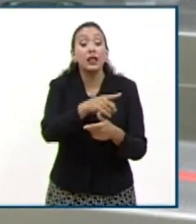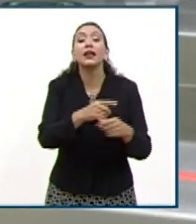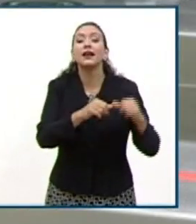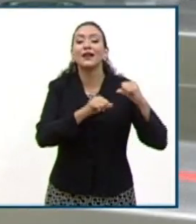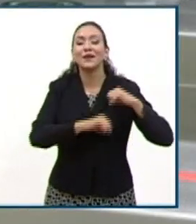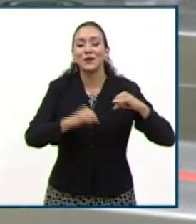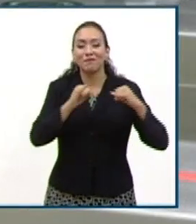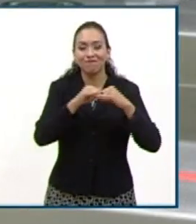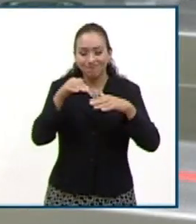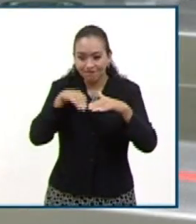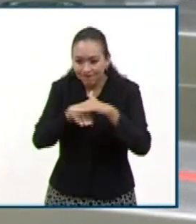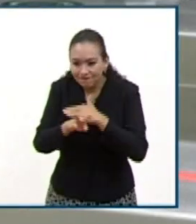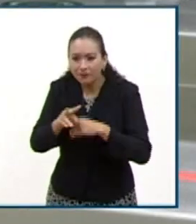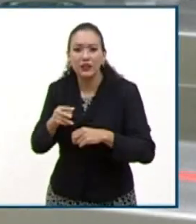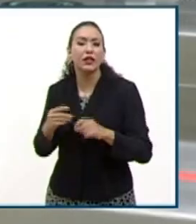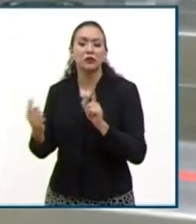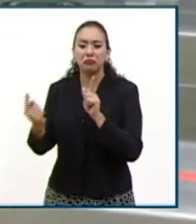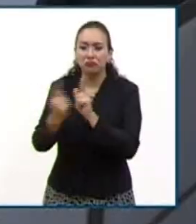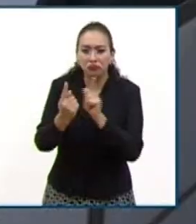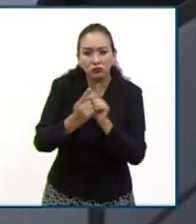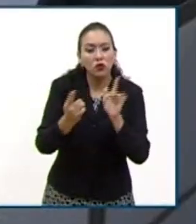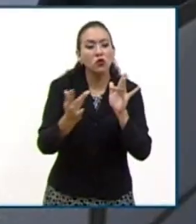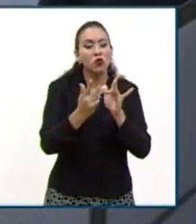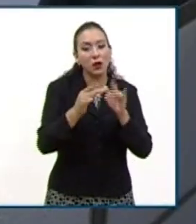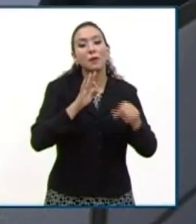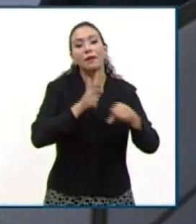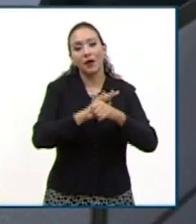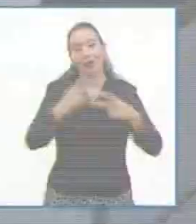casos paradigmáticos de notorio impacto legal.